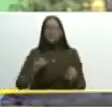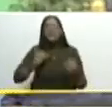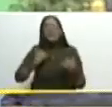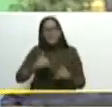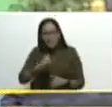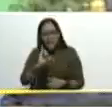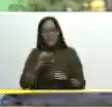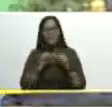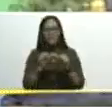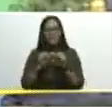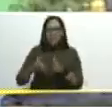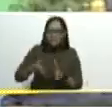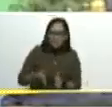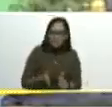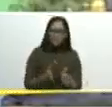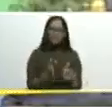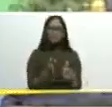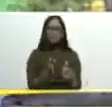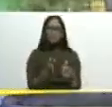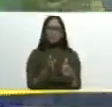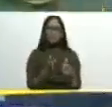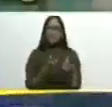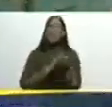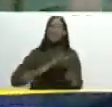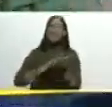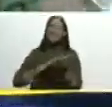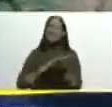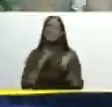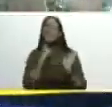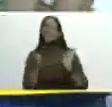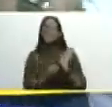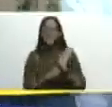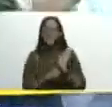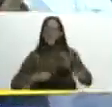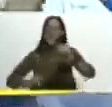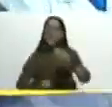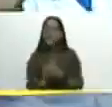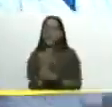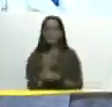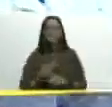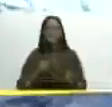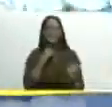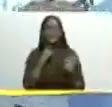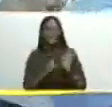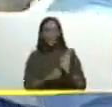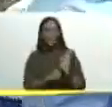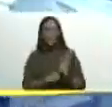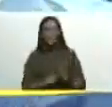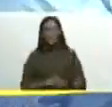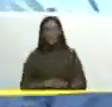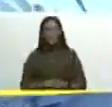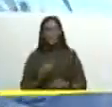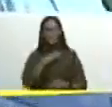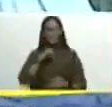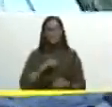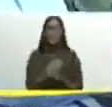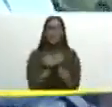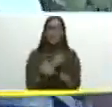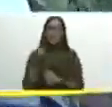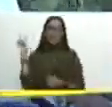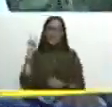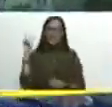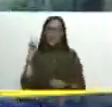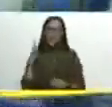continuar transitándolo a la recuperación plena, al renacimiento total de nuestra amada Venezuela.